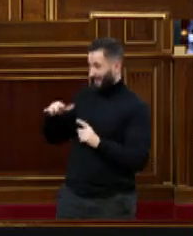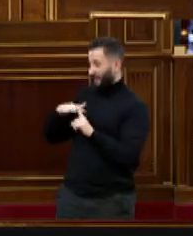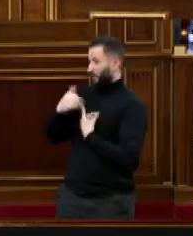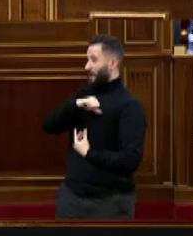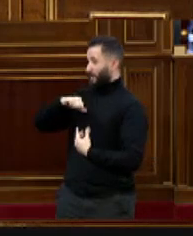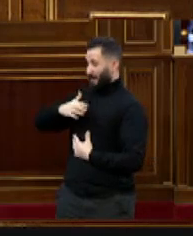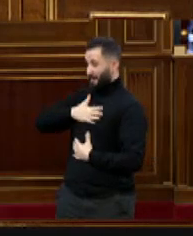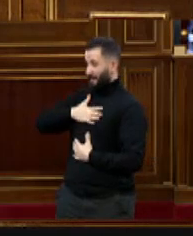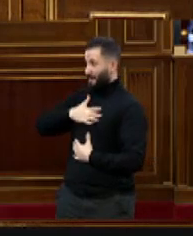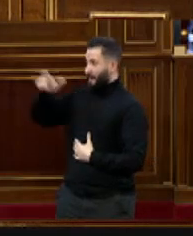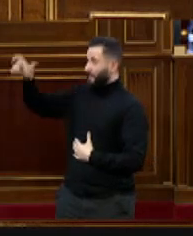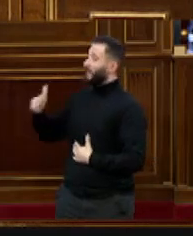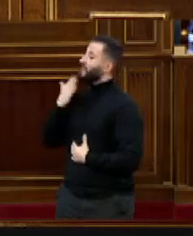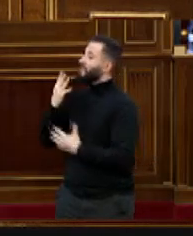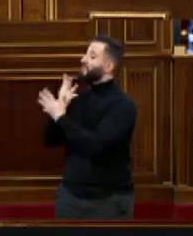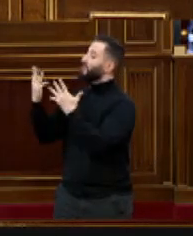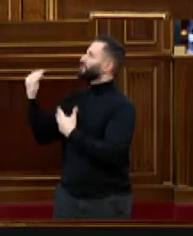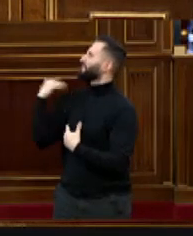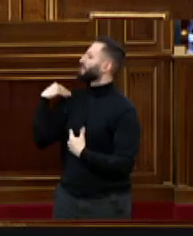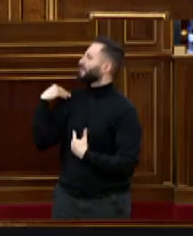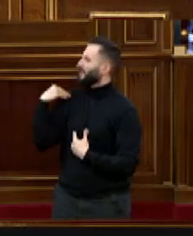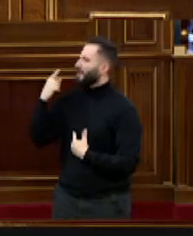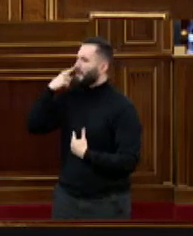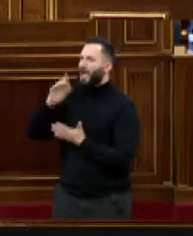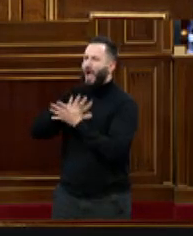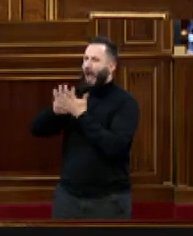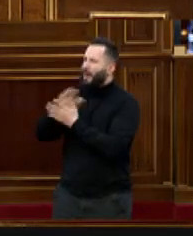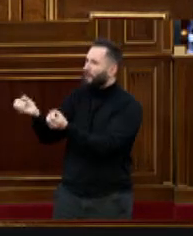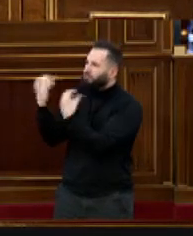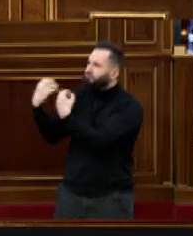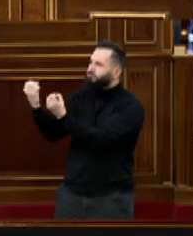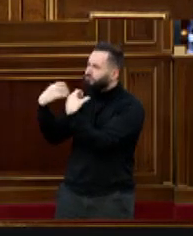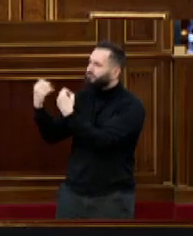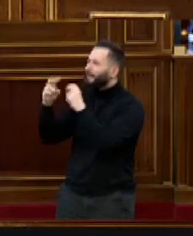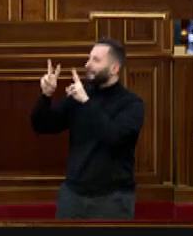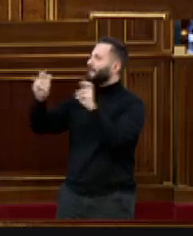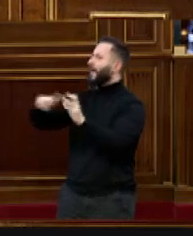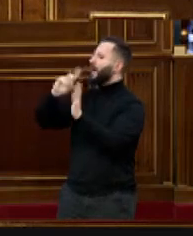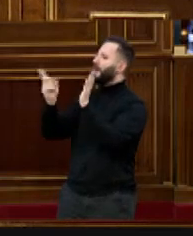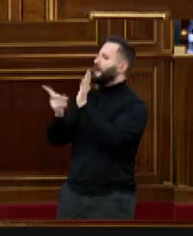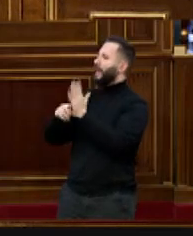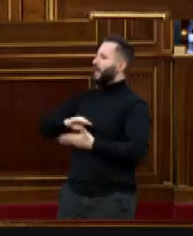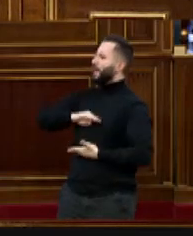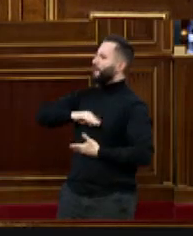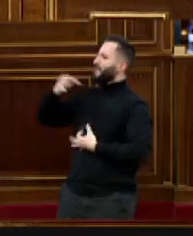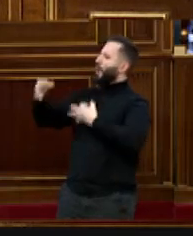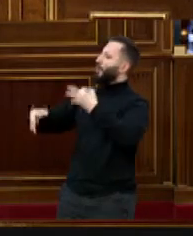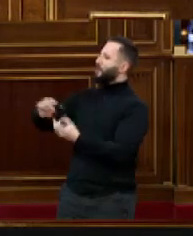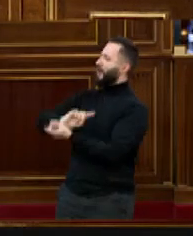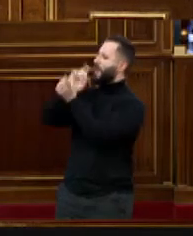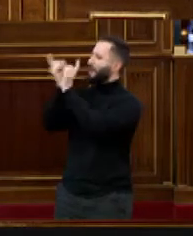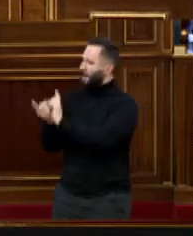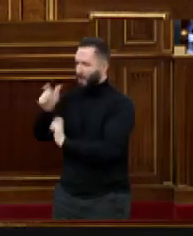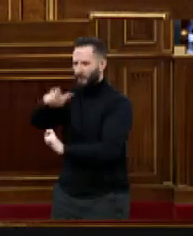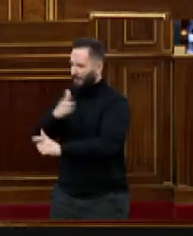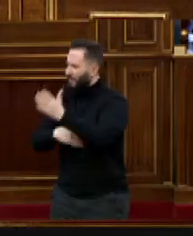un chaval de 18 años me decía Oye nos han hablado hoy de esto de la modificación de capacidad de la capacitación jurídica de las personas